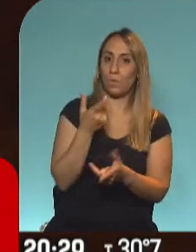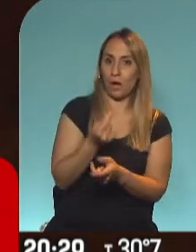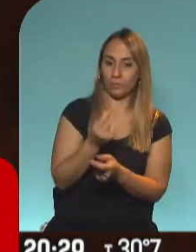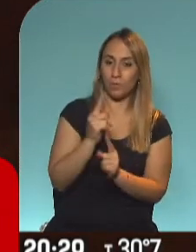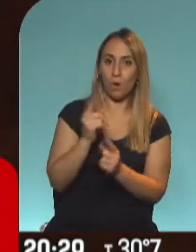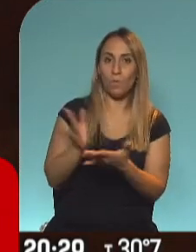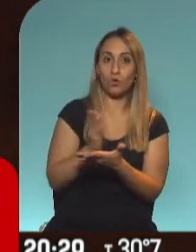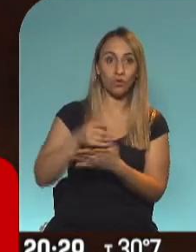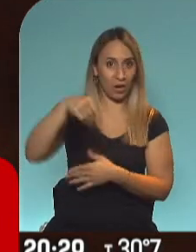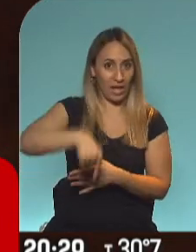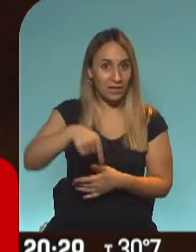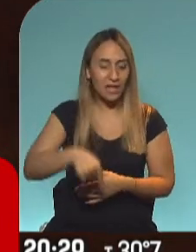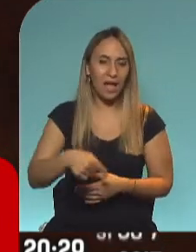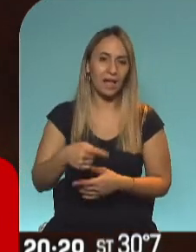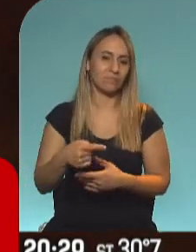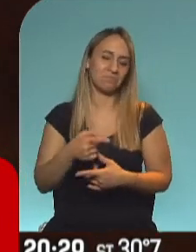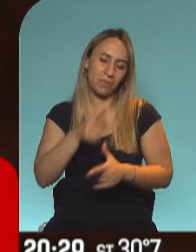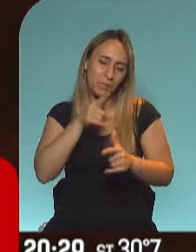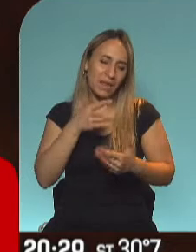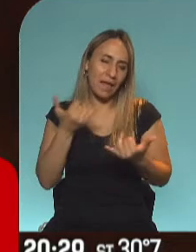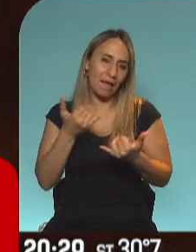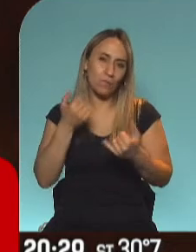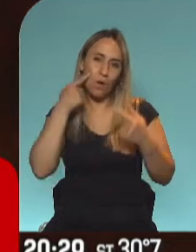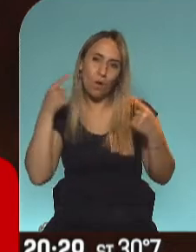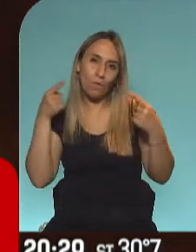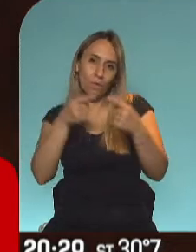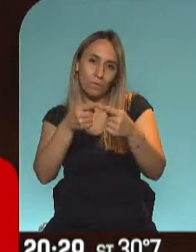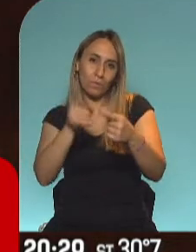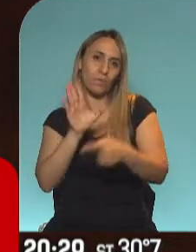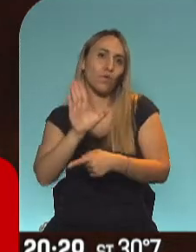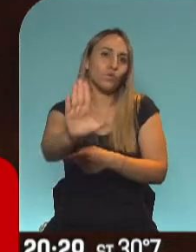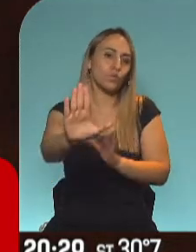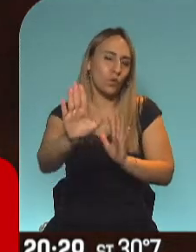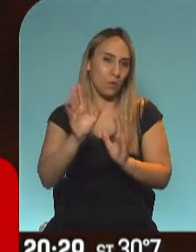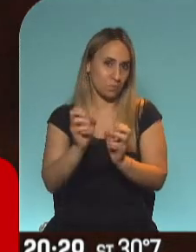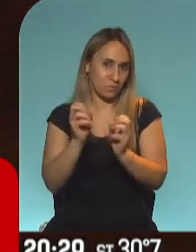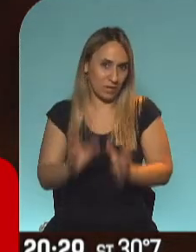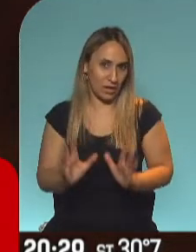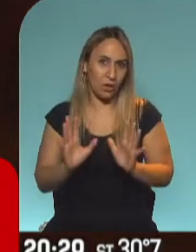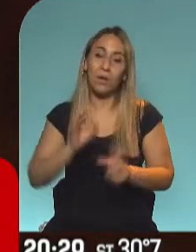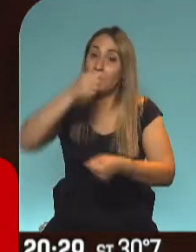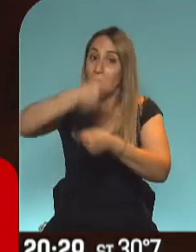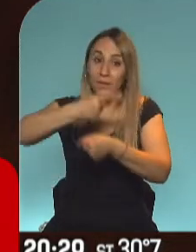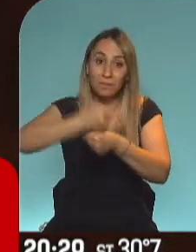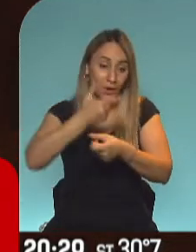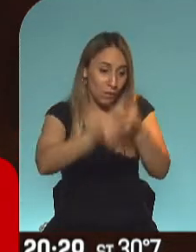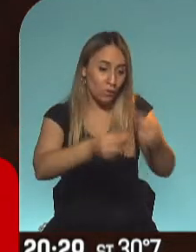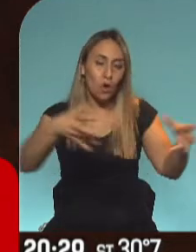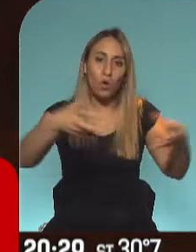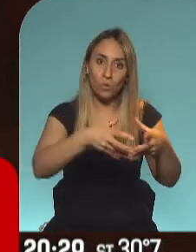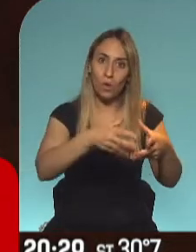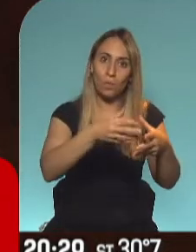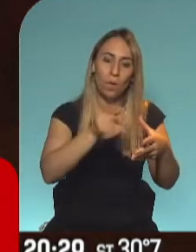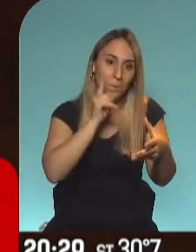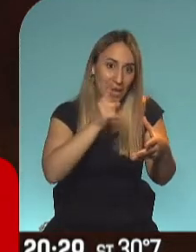decir, que de manera que realmente yo creo que tenemos un horizonte muy promisorio de vacunar. Primero vamos a vacunar a los grupos de riesgo. ¿Para qué? Para